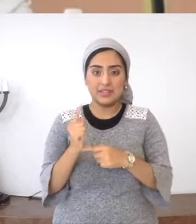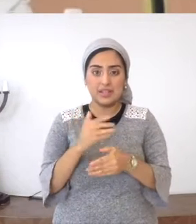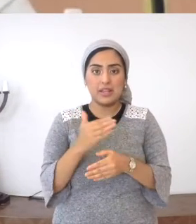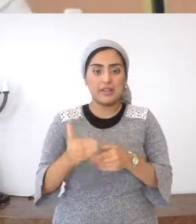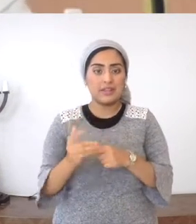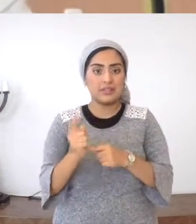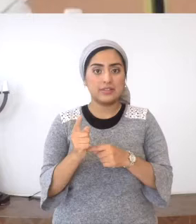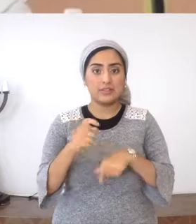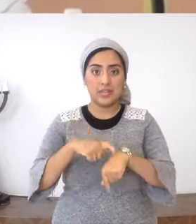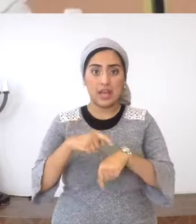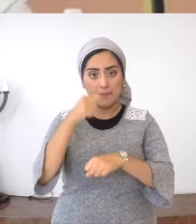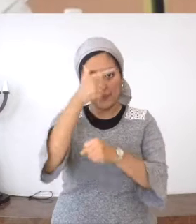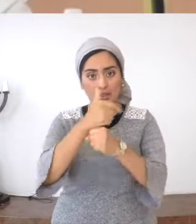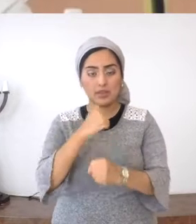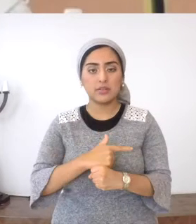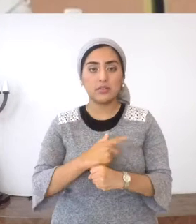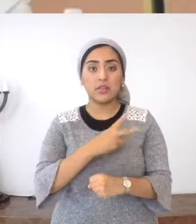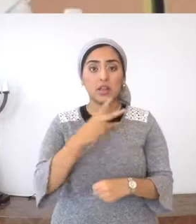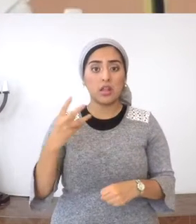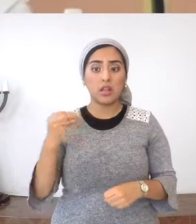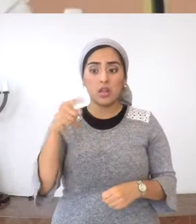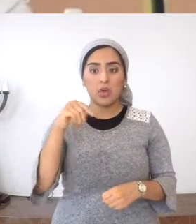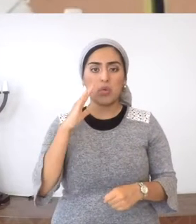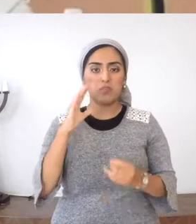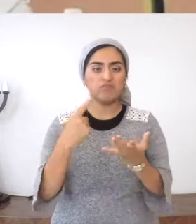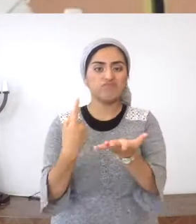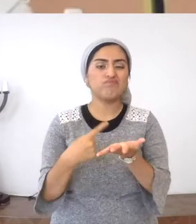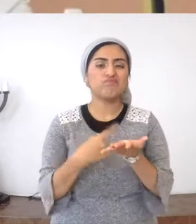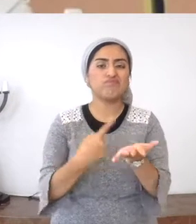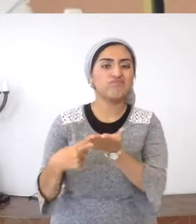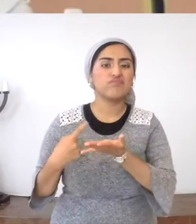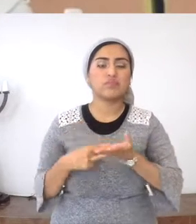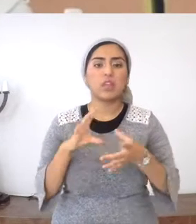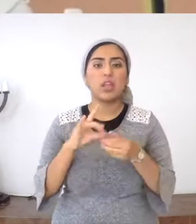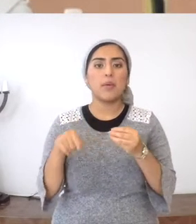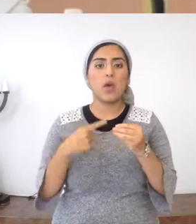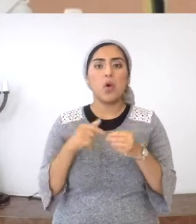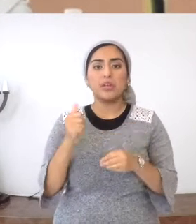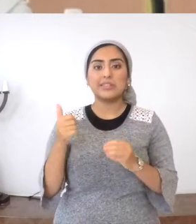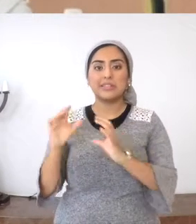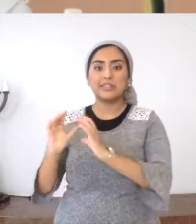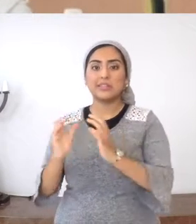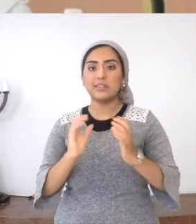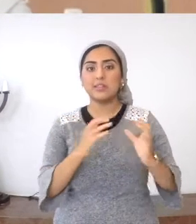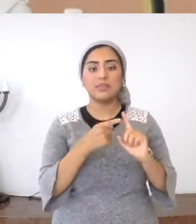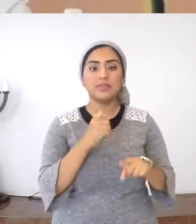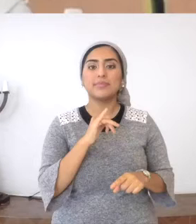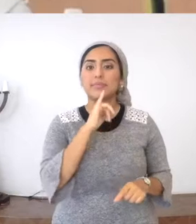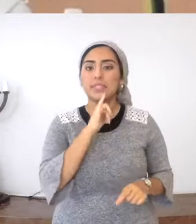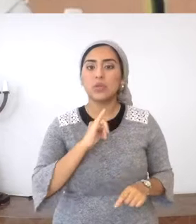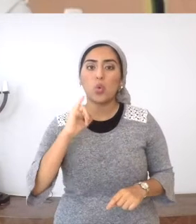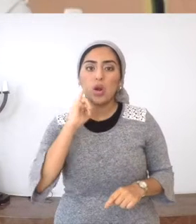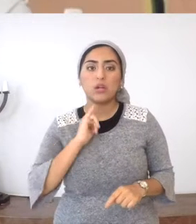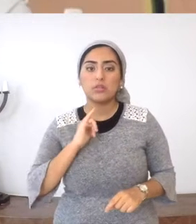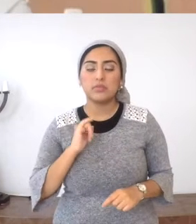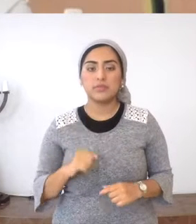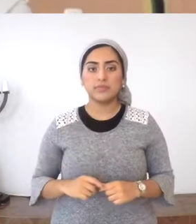van a seguir Sobre las naciones